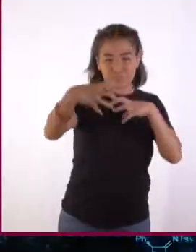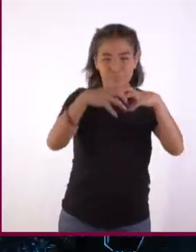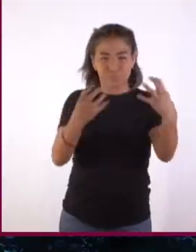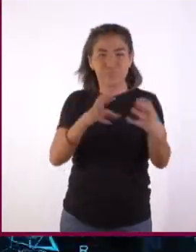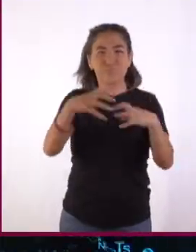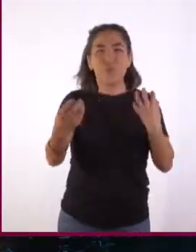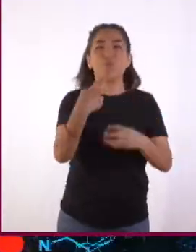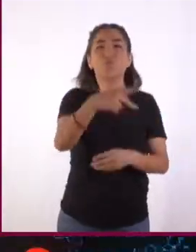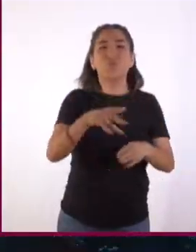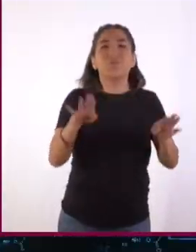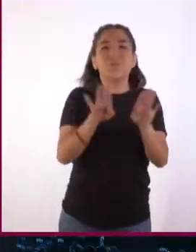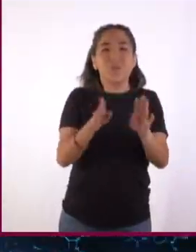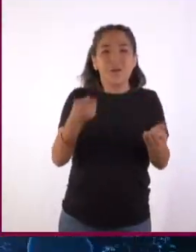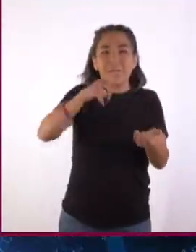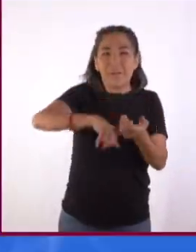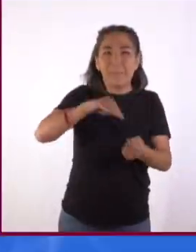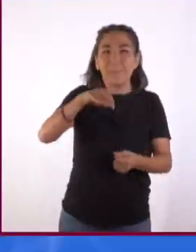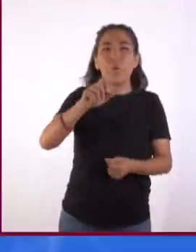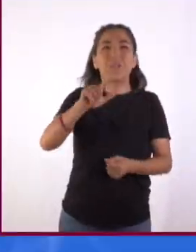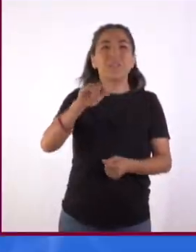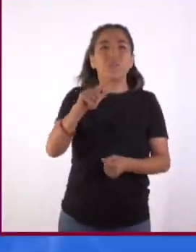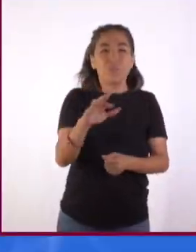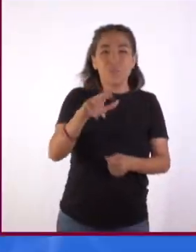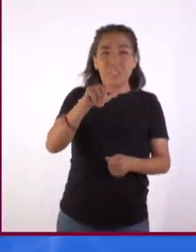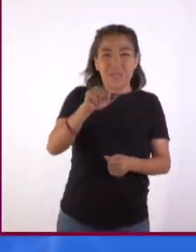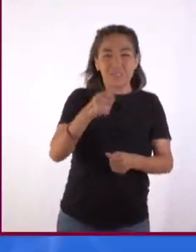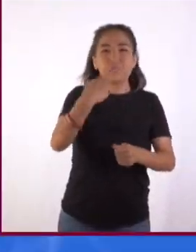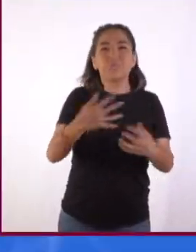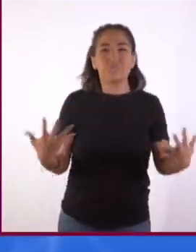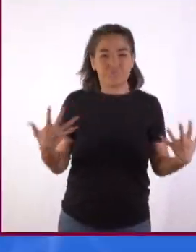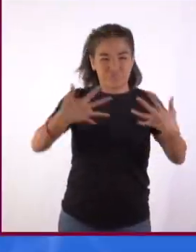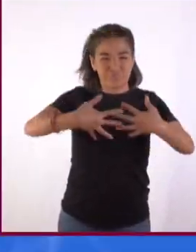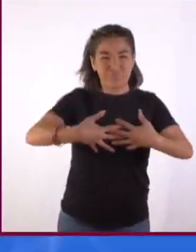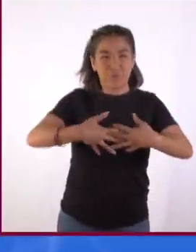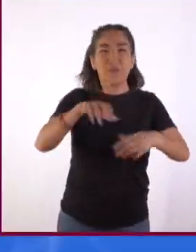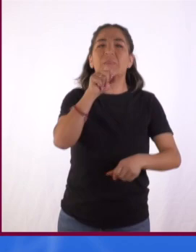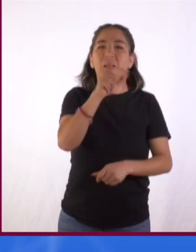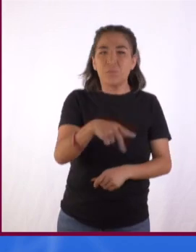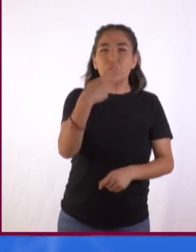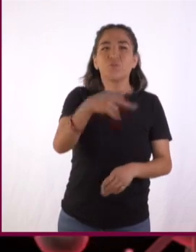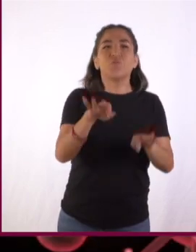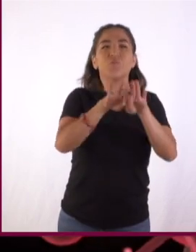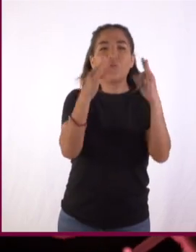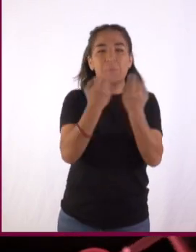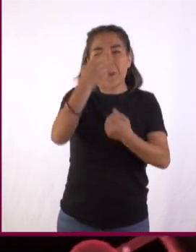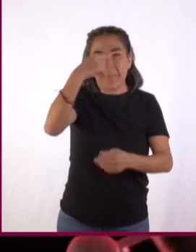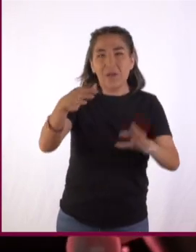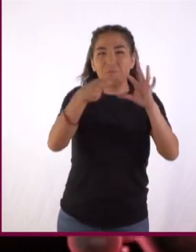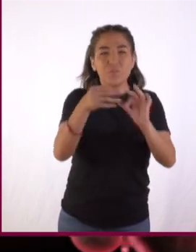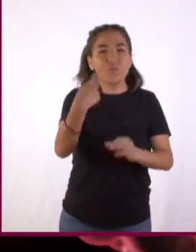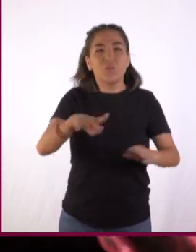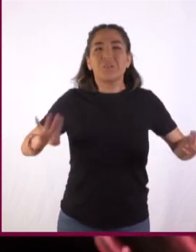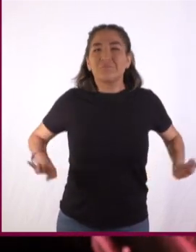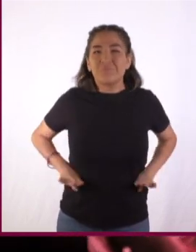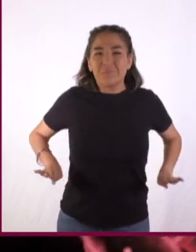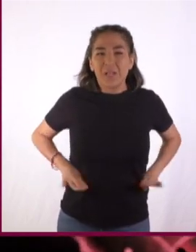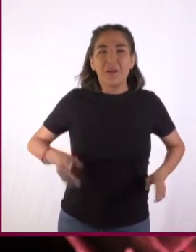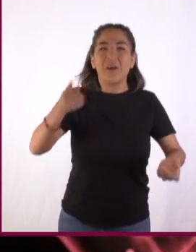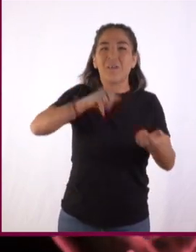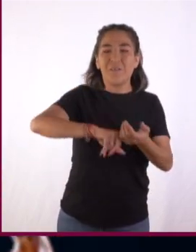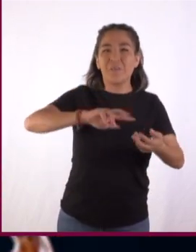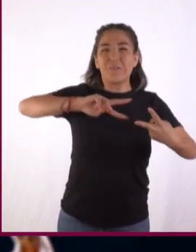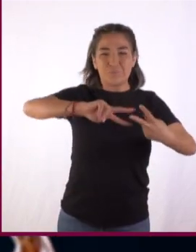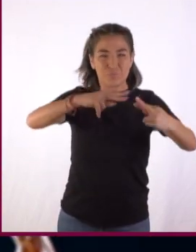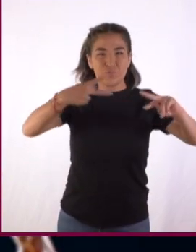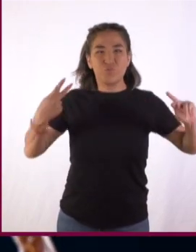conocer las concentraciones de ciertas moléculas durante este proceso. También se emplea como modelo para explicar el